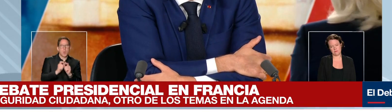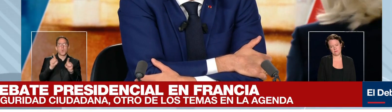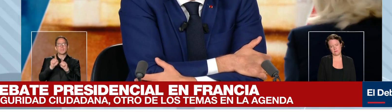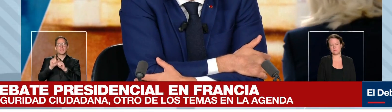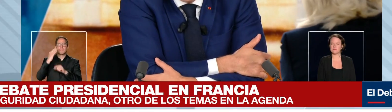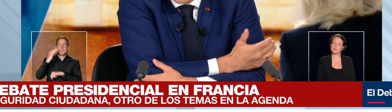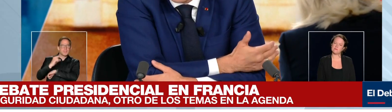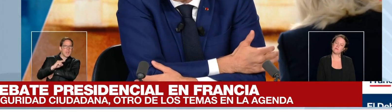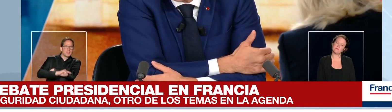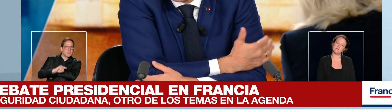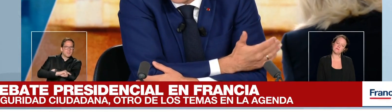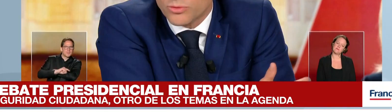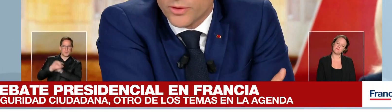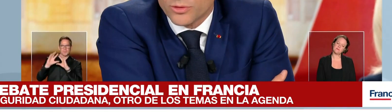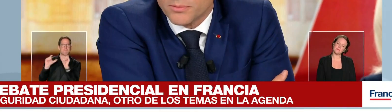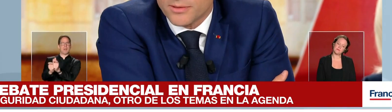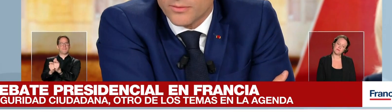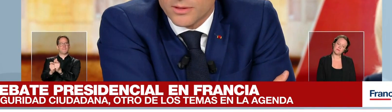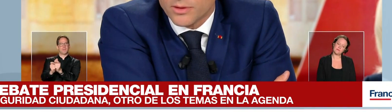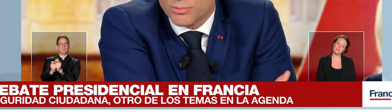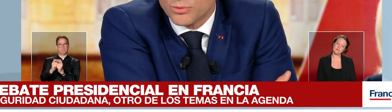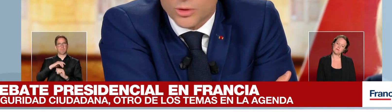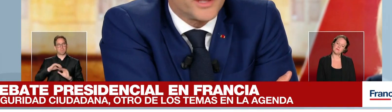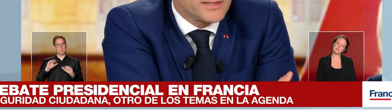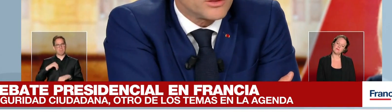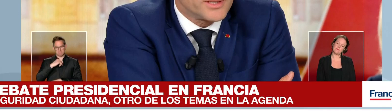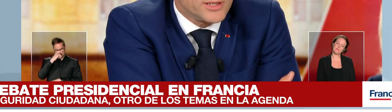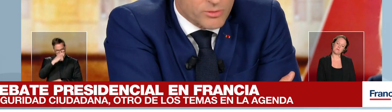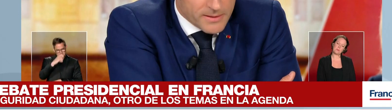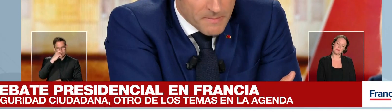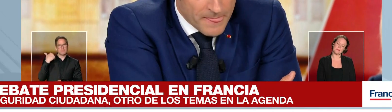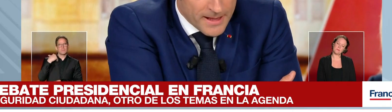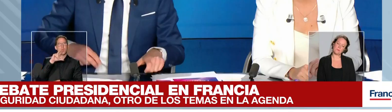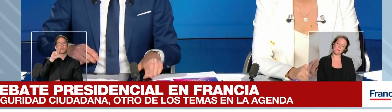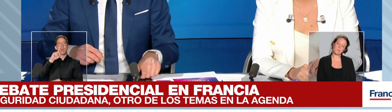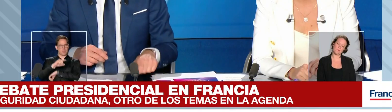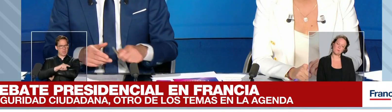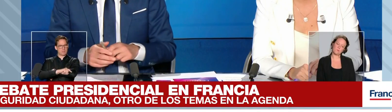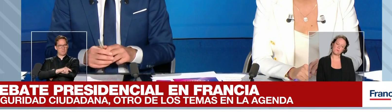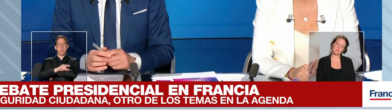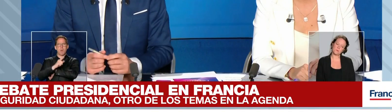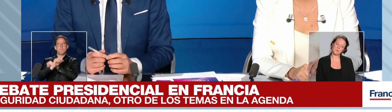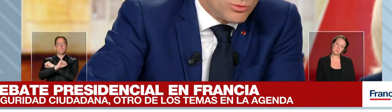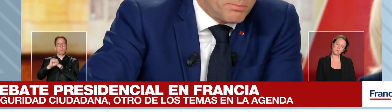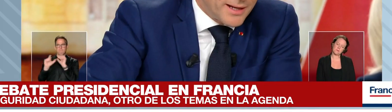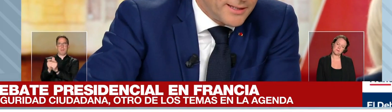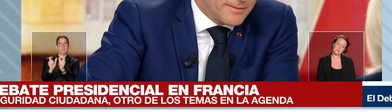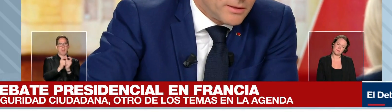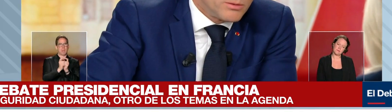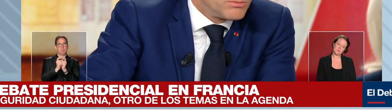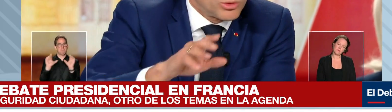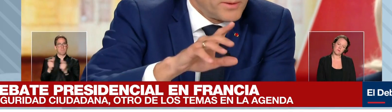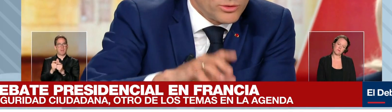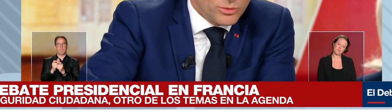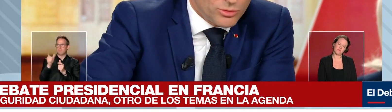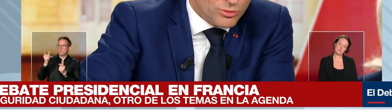en términos de lucha contra el terrorismo. Y quiero saludar lo que hizo el gobierno, lo que hicieron los servicios, con más de 30 atentados que fueron evitados. El